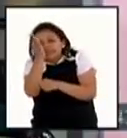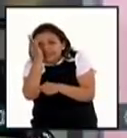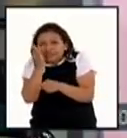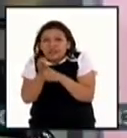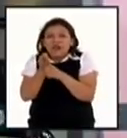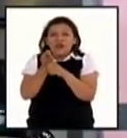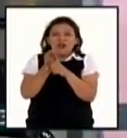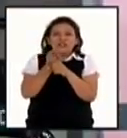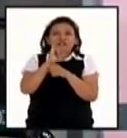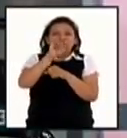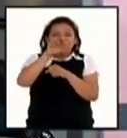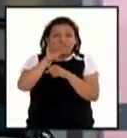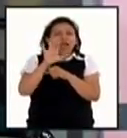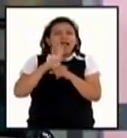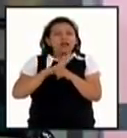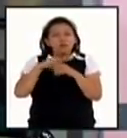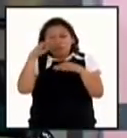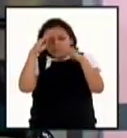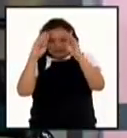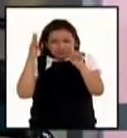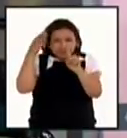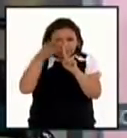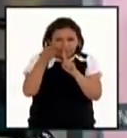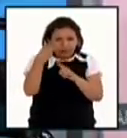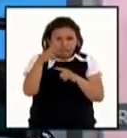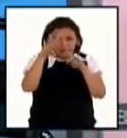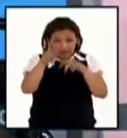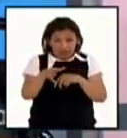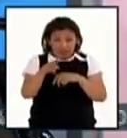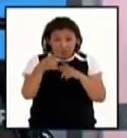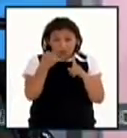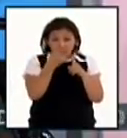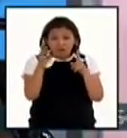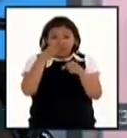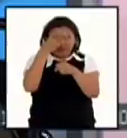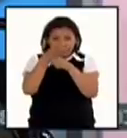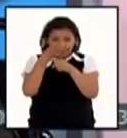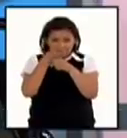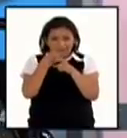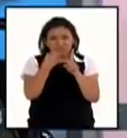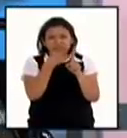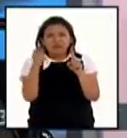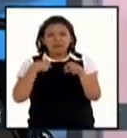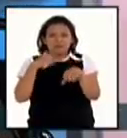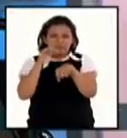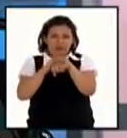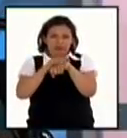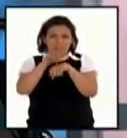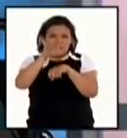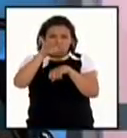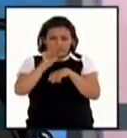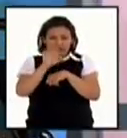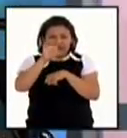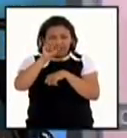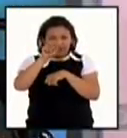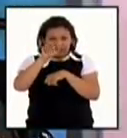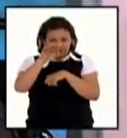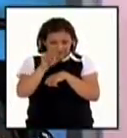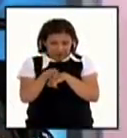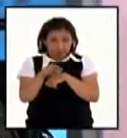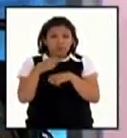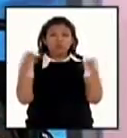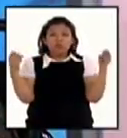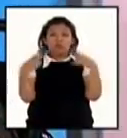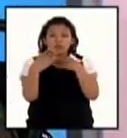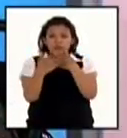reflexionamos en torno a estas realidades. Esta tercera puerta que nos abre, como siempre, mi amigo Luis Esteban Galicia. Nos encontramos